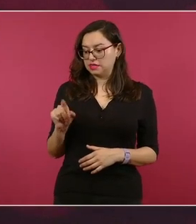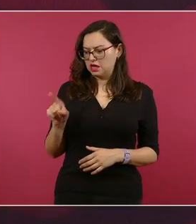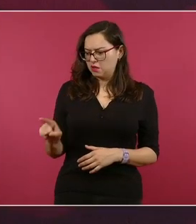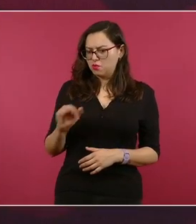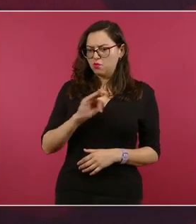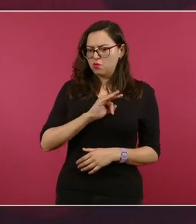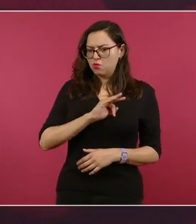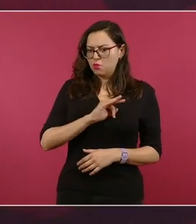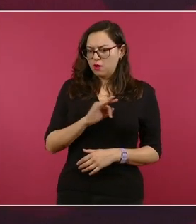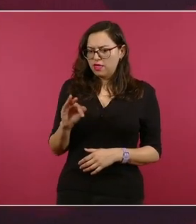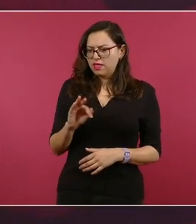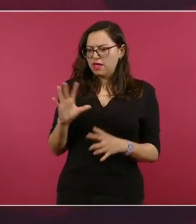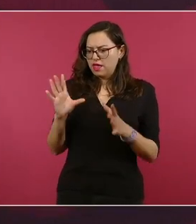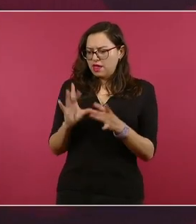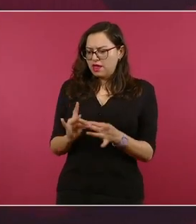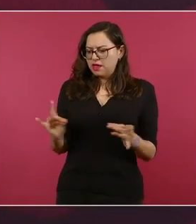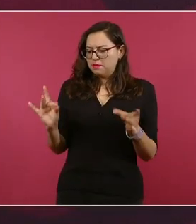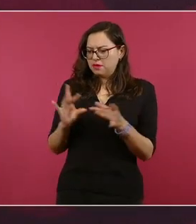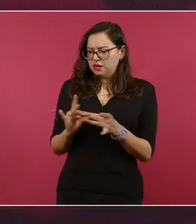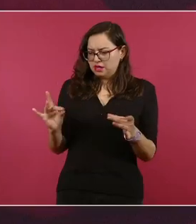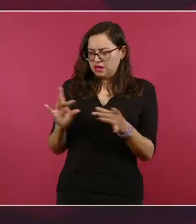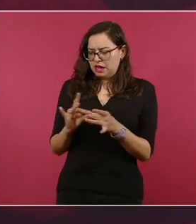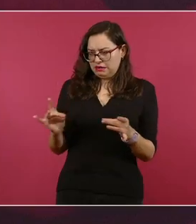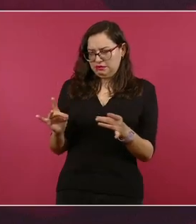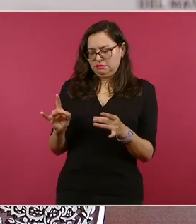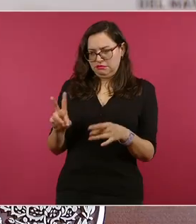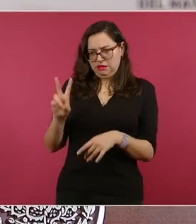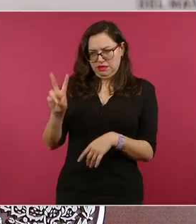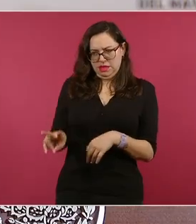que es un asunto tan delicado